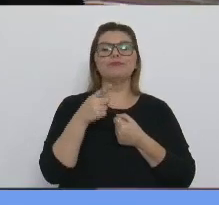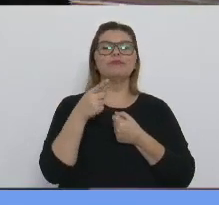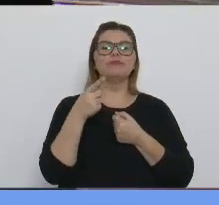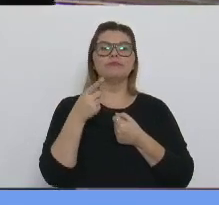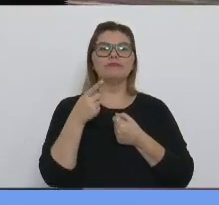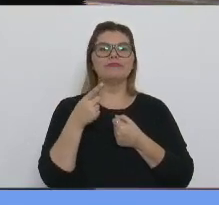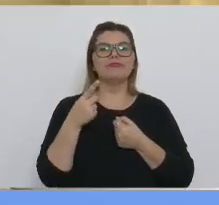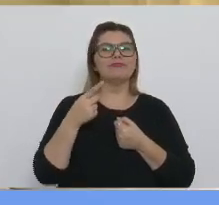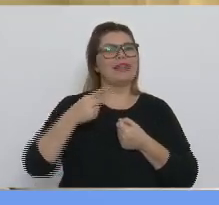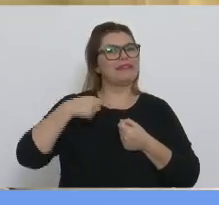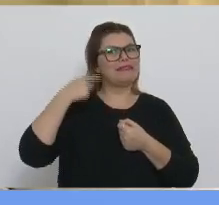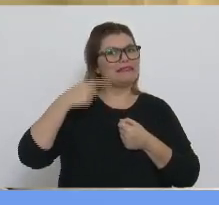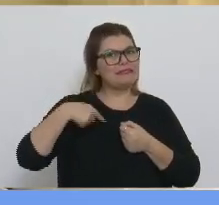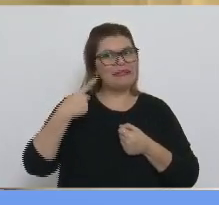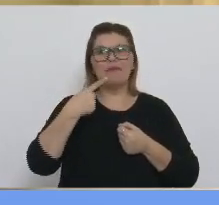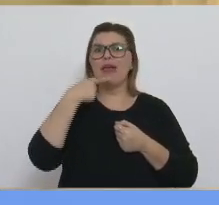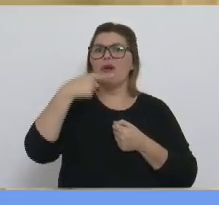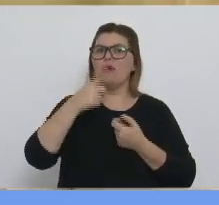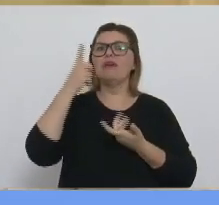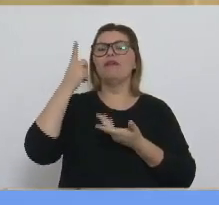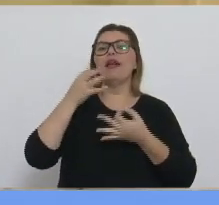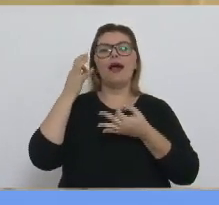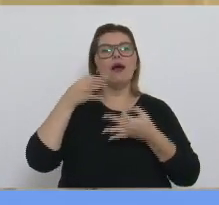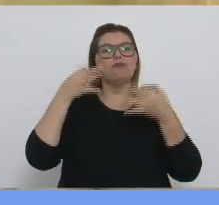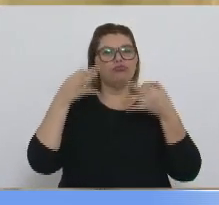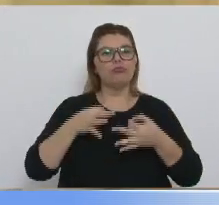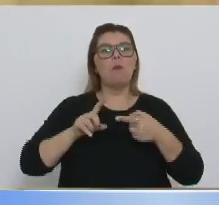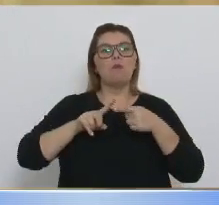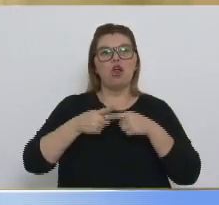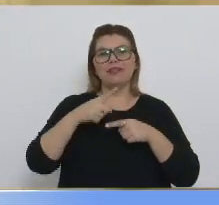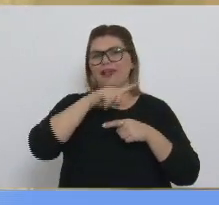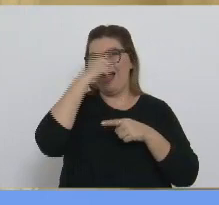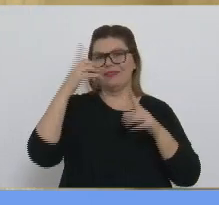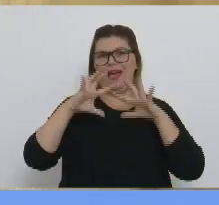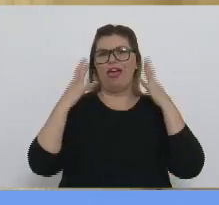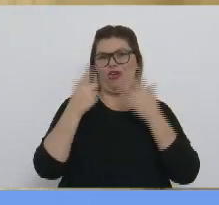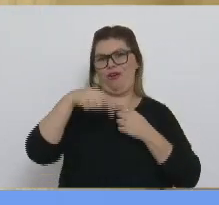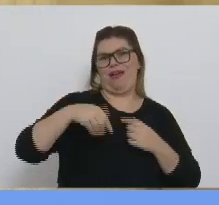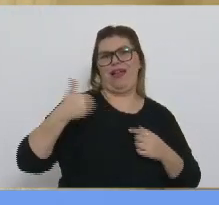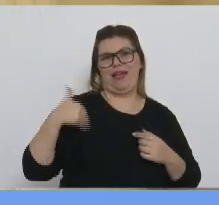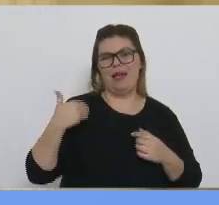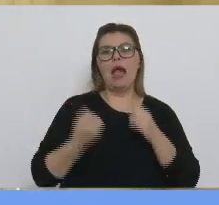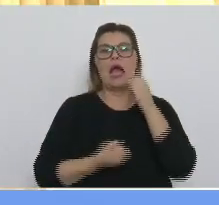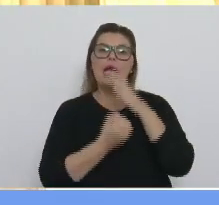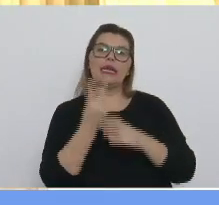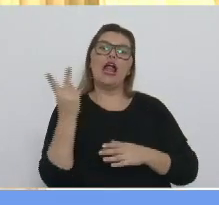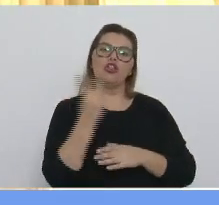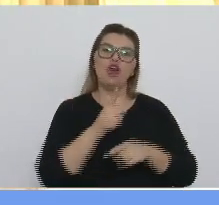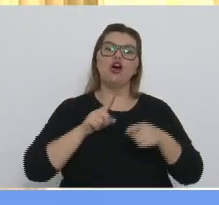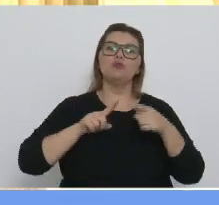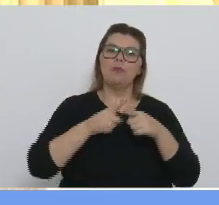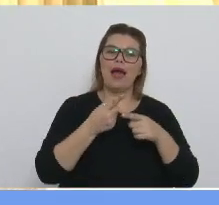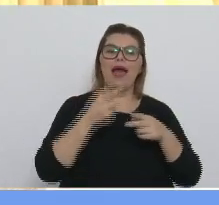recalcó es una política de estado en nuestro país la creación de dos parques nacionales y la ampliación de otros